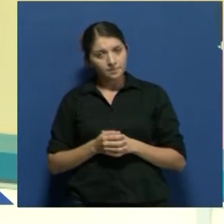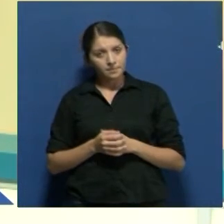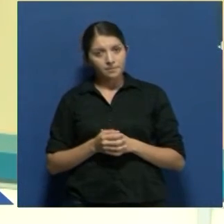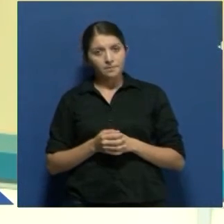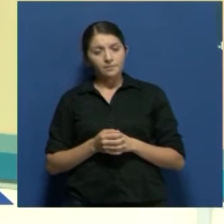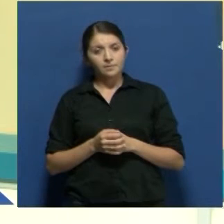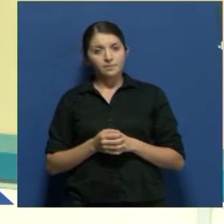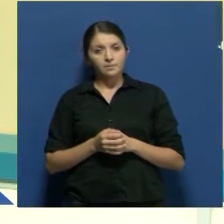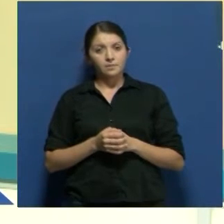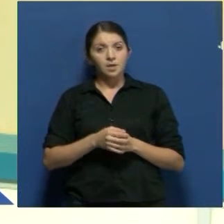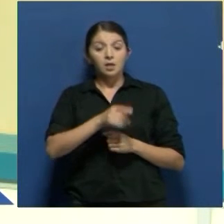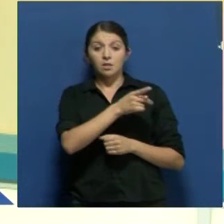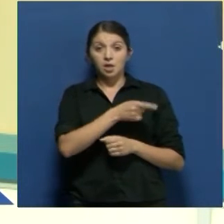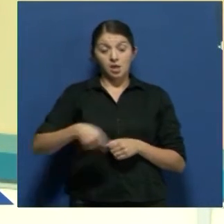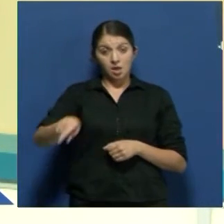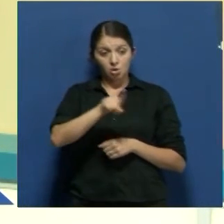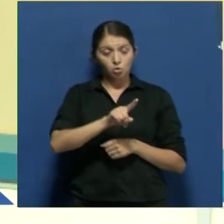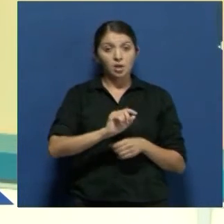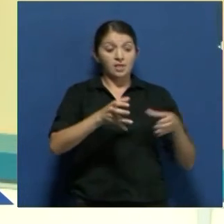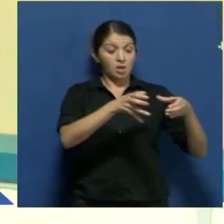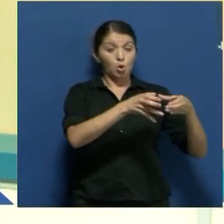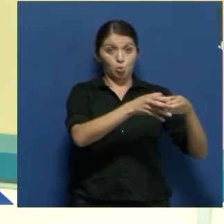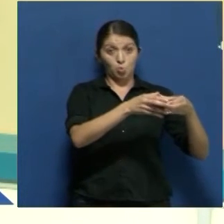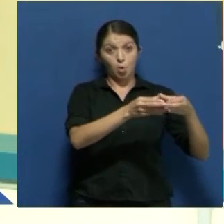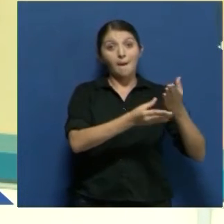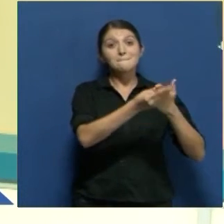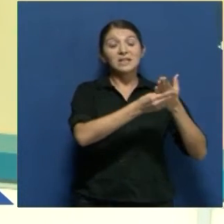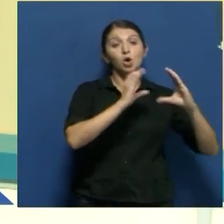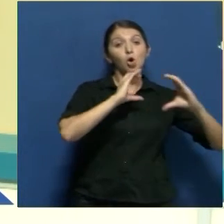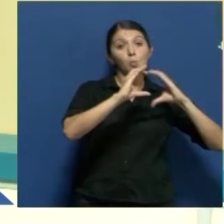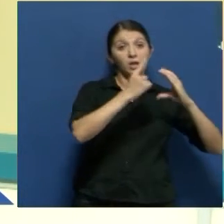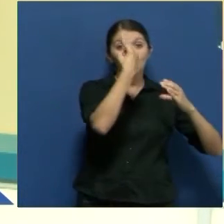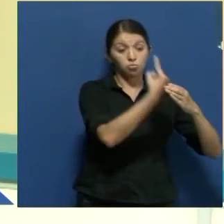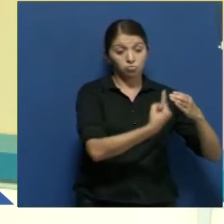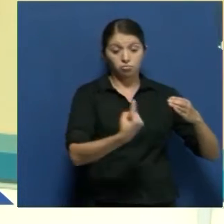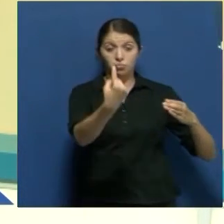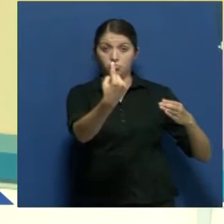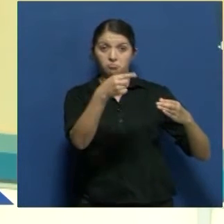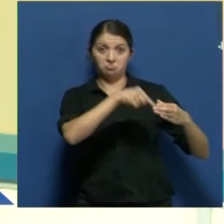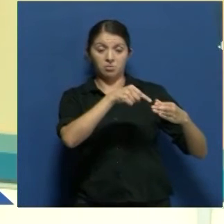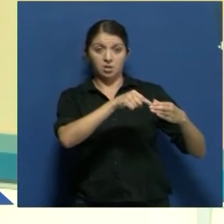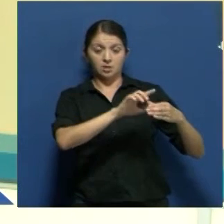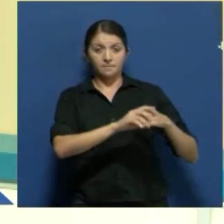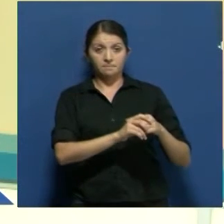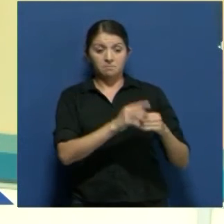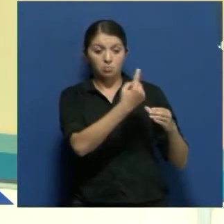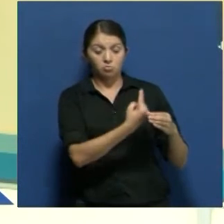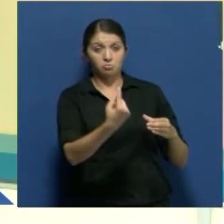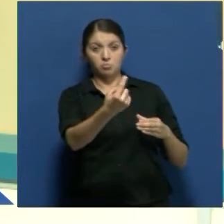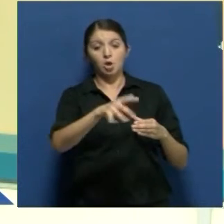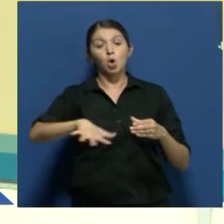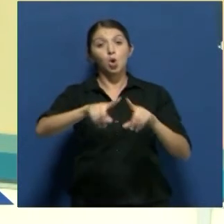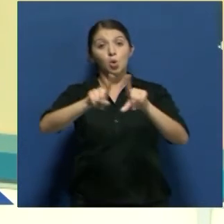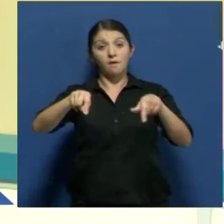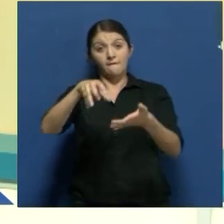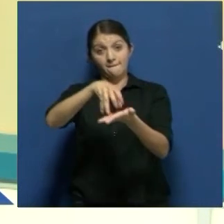los movimientos de la gestión de un funcionario del Ministerio de Comunicación, ¿no? Concretamente, llegando al lugar, a la Fiscalía, y